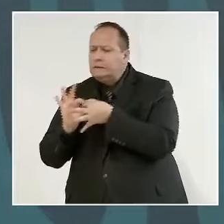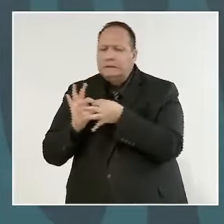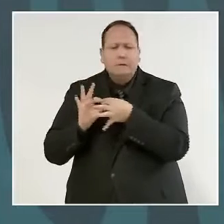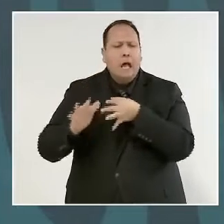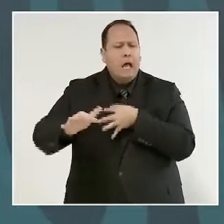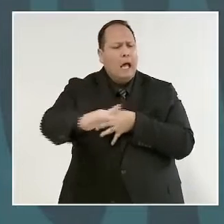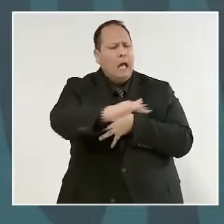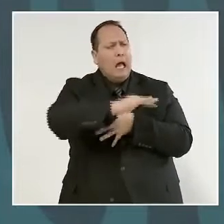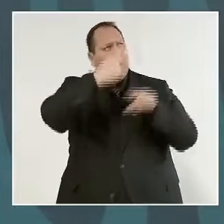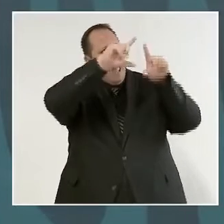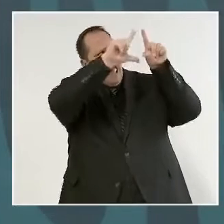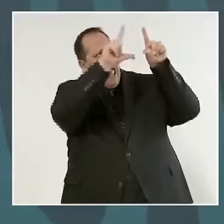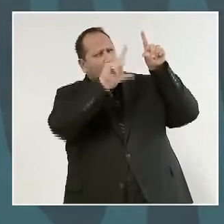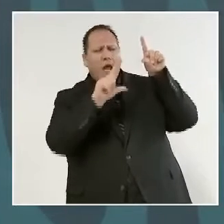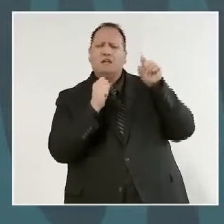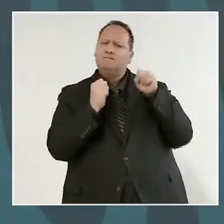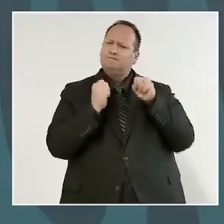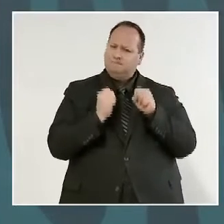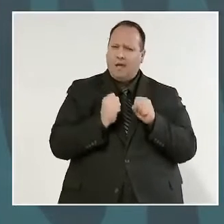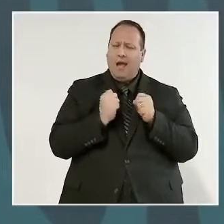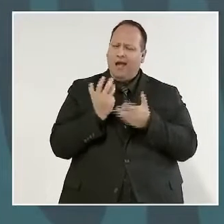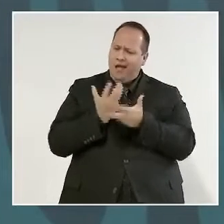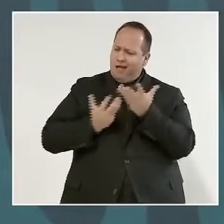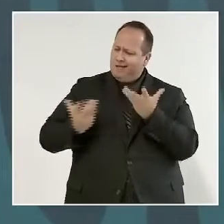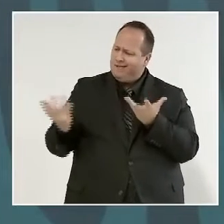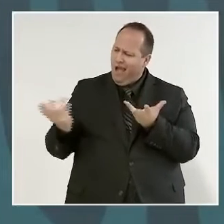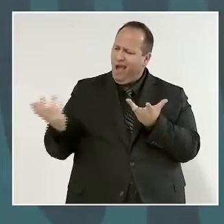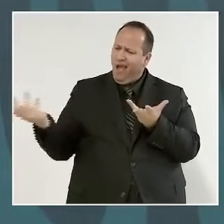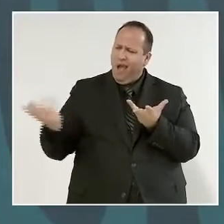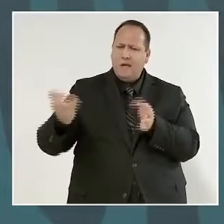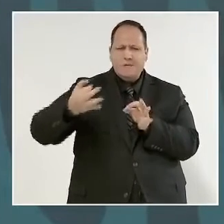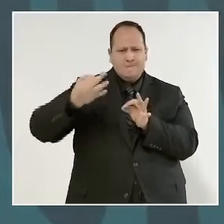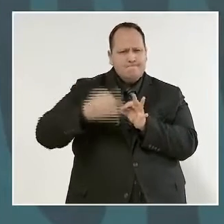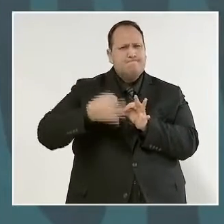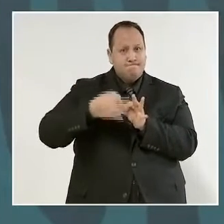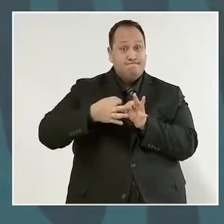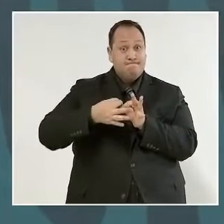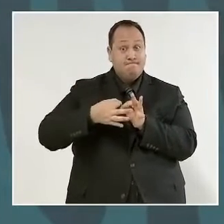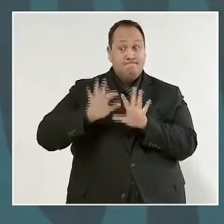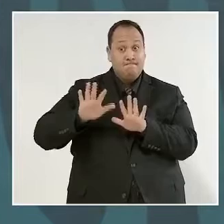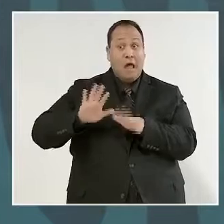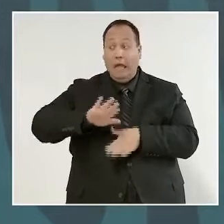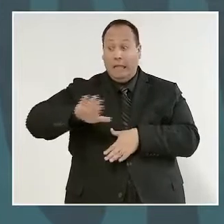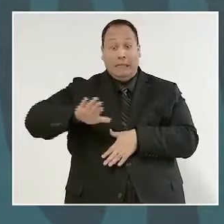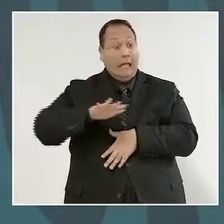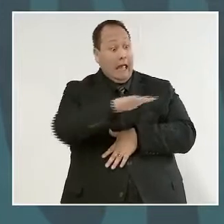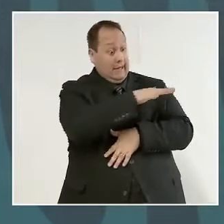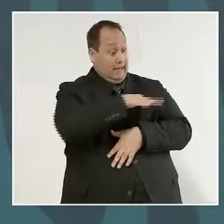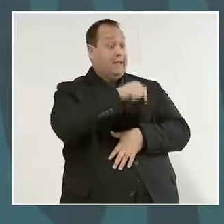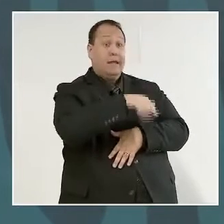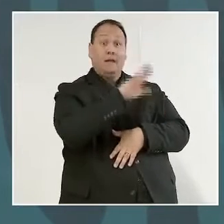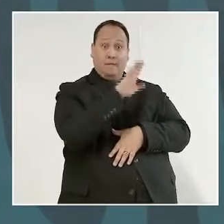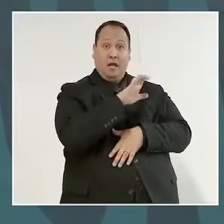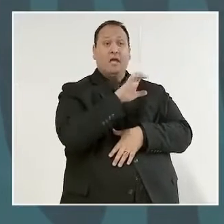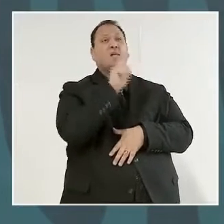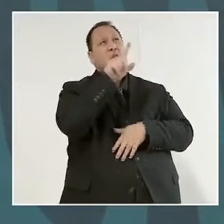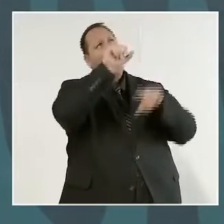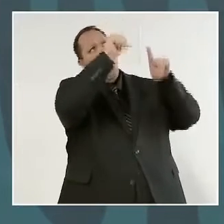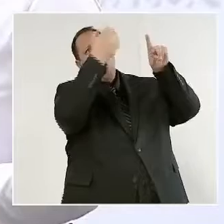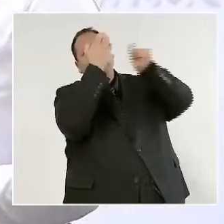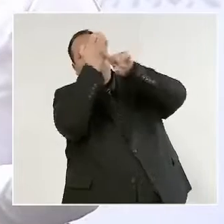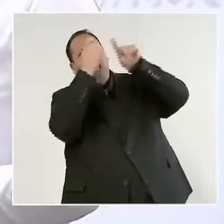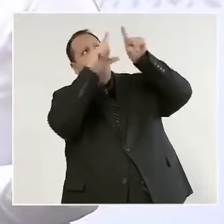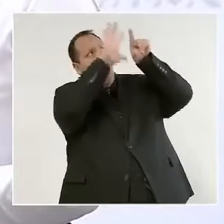en todo el país, con acciones concretas. En Baja California, como en algunas otras